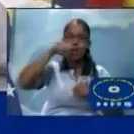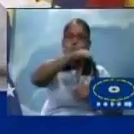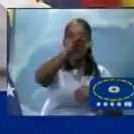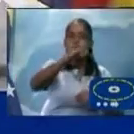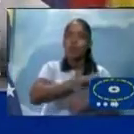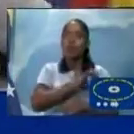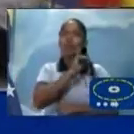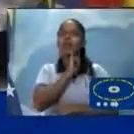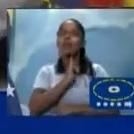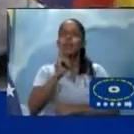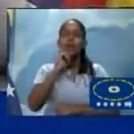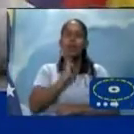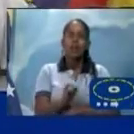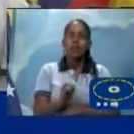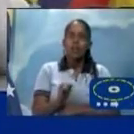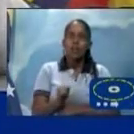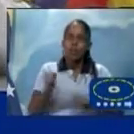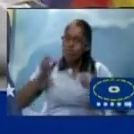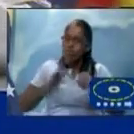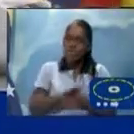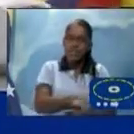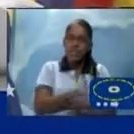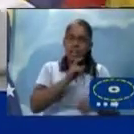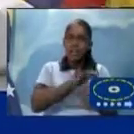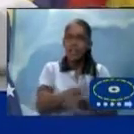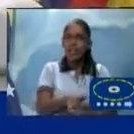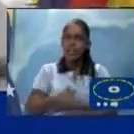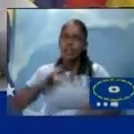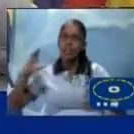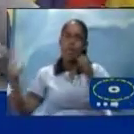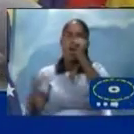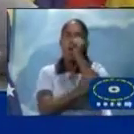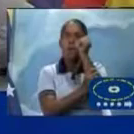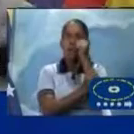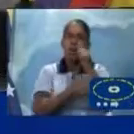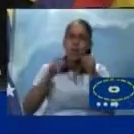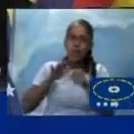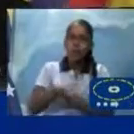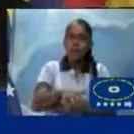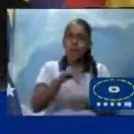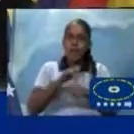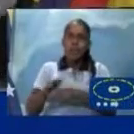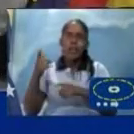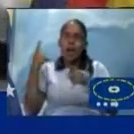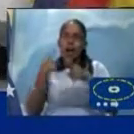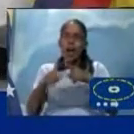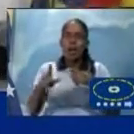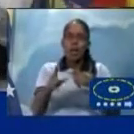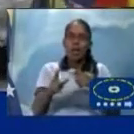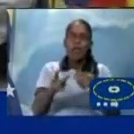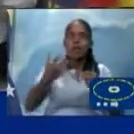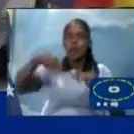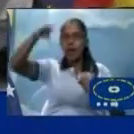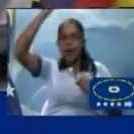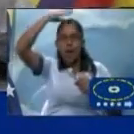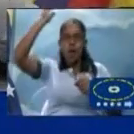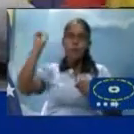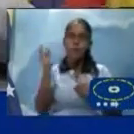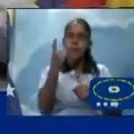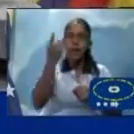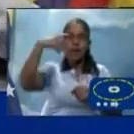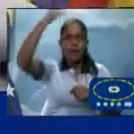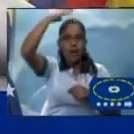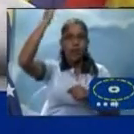de Israel, los descendientes de Abraham, los descendientes de aquellos reyes, primer rey